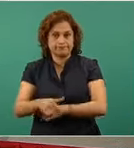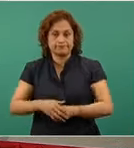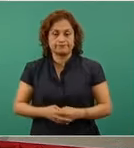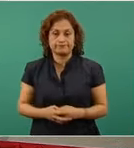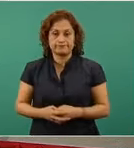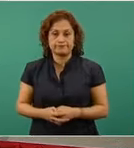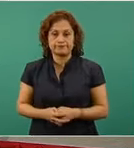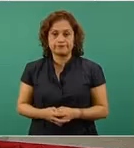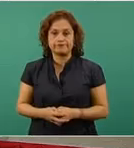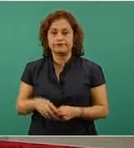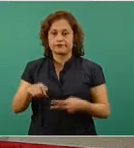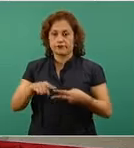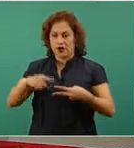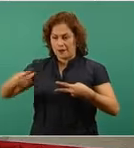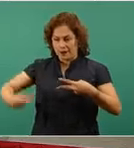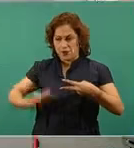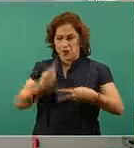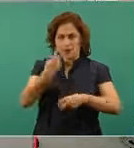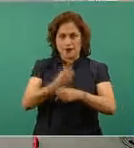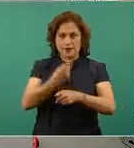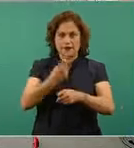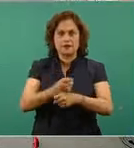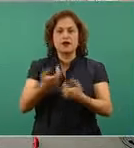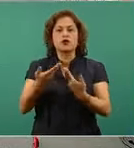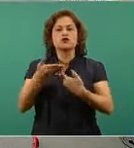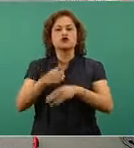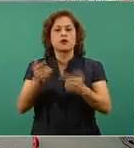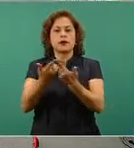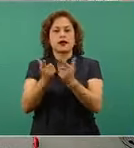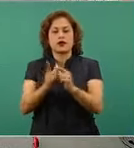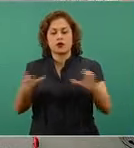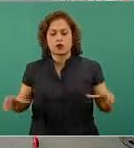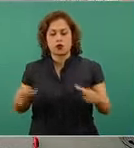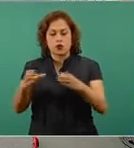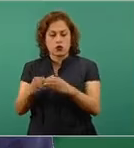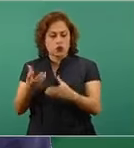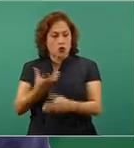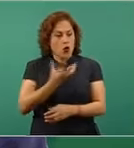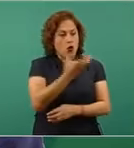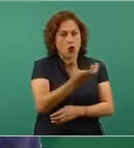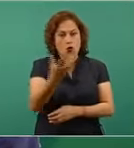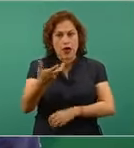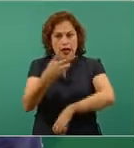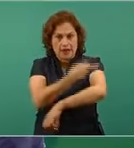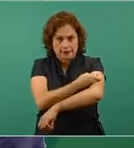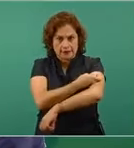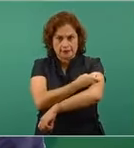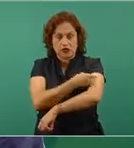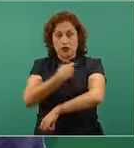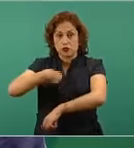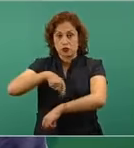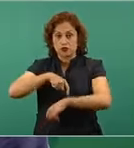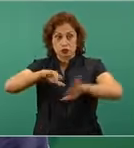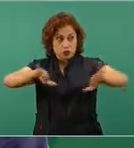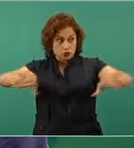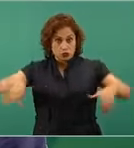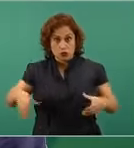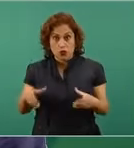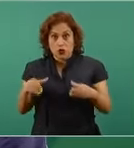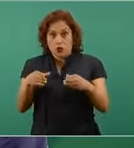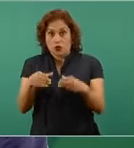Y la primera pregunta sobre las brigadas correcaminos, no necesitamos concentrarlas, ya en